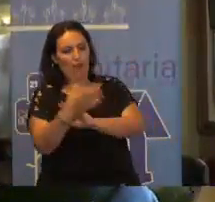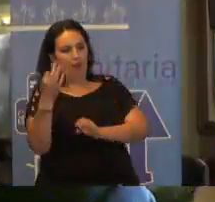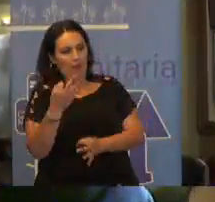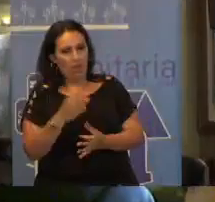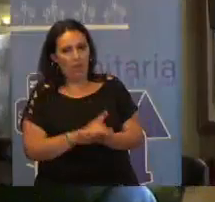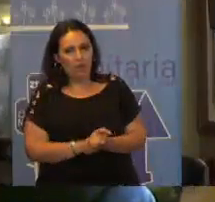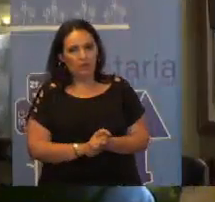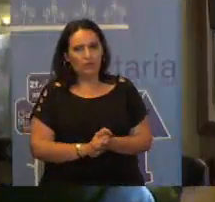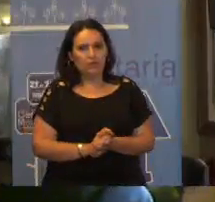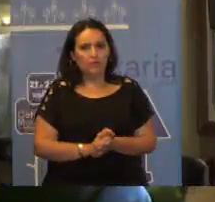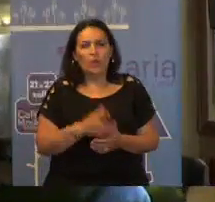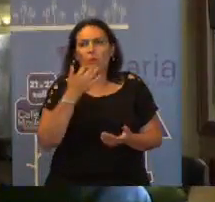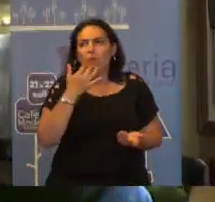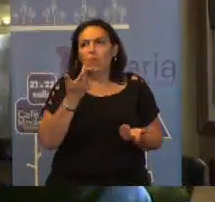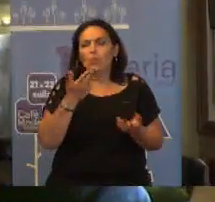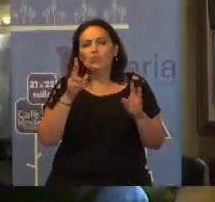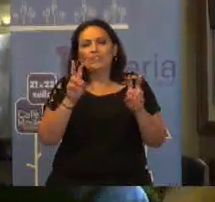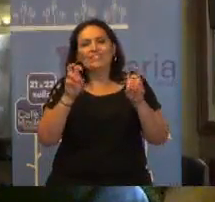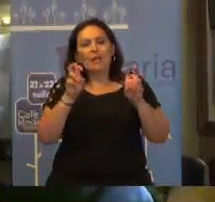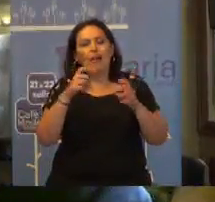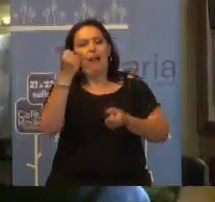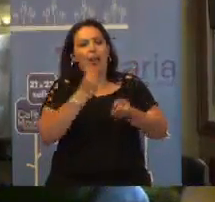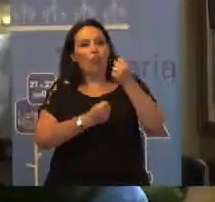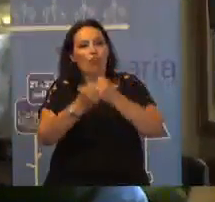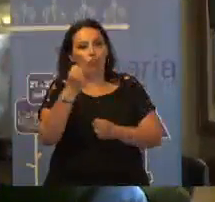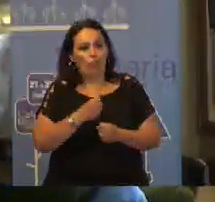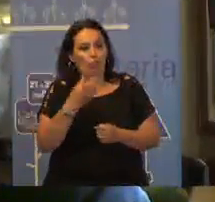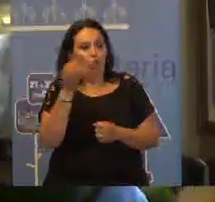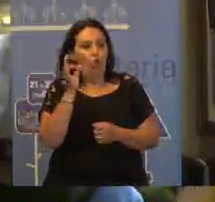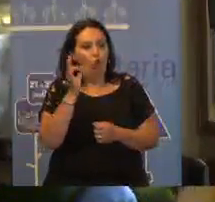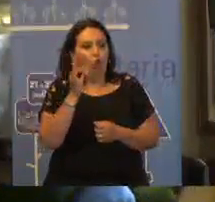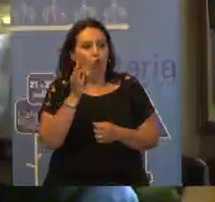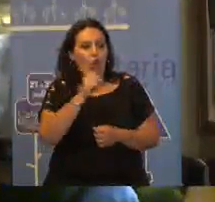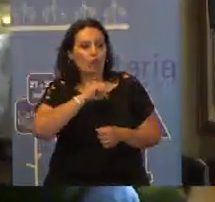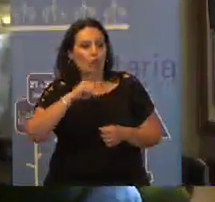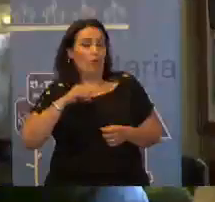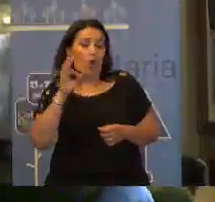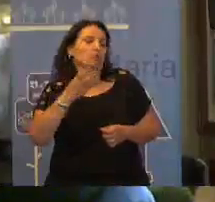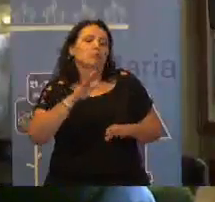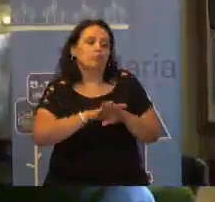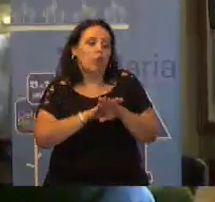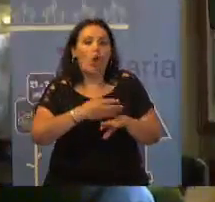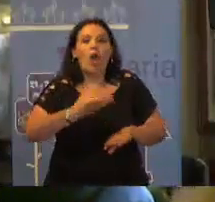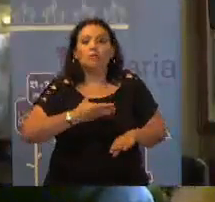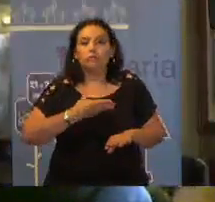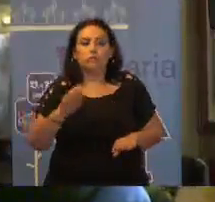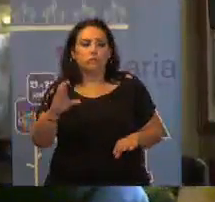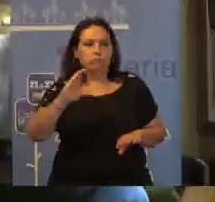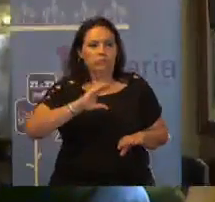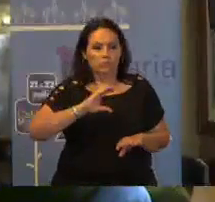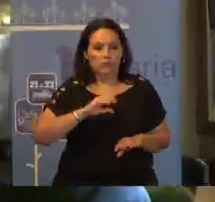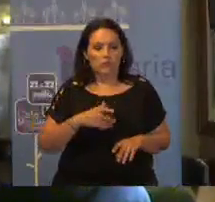en Marea. Estou, por exemplo, falando do tema financiero, da financiación autonómica, ou municipal, perdón. Tedes que desde as